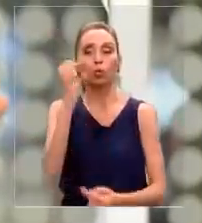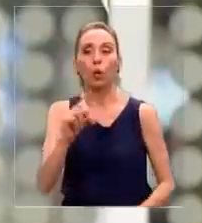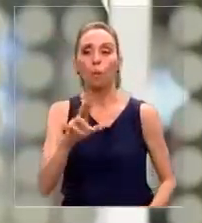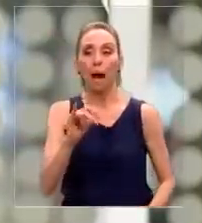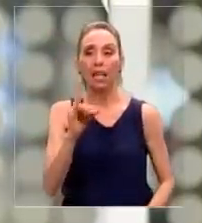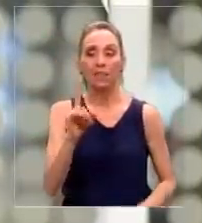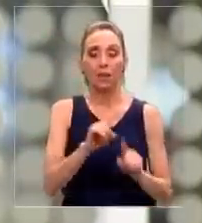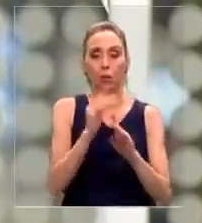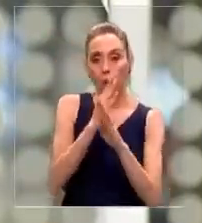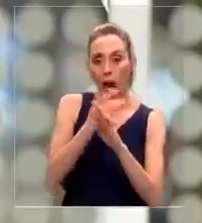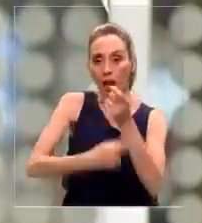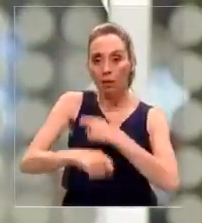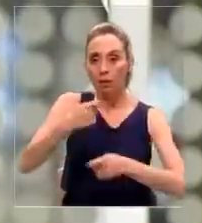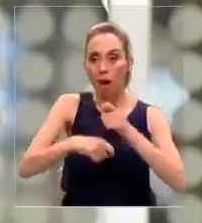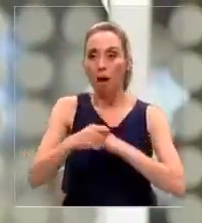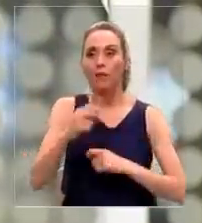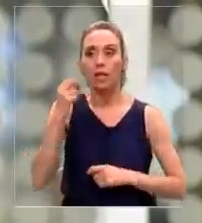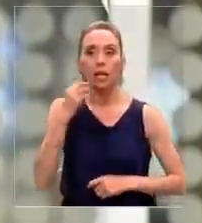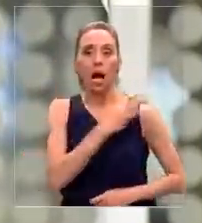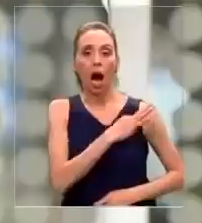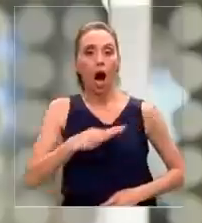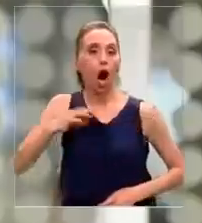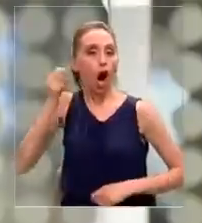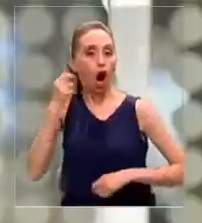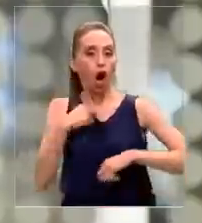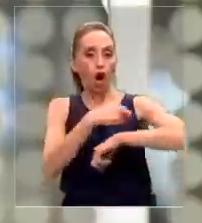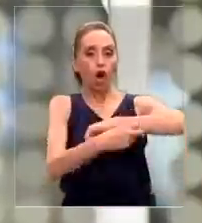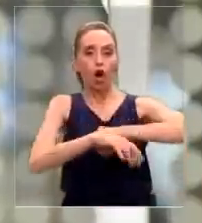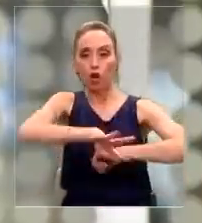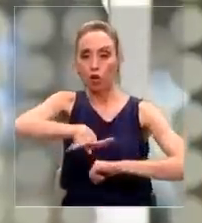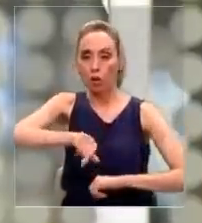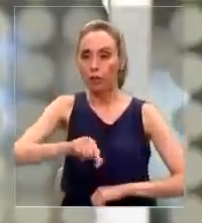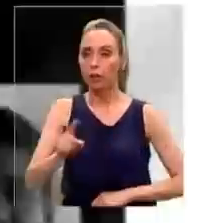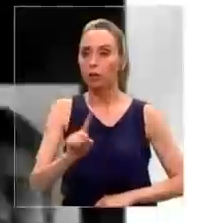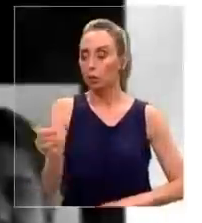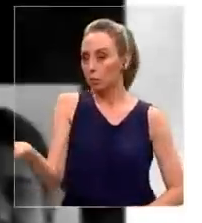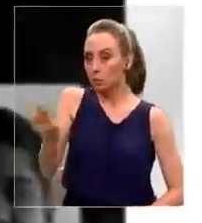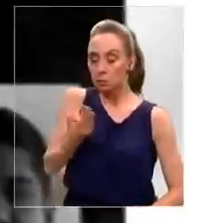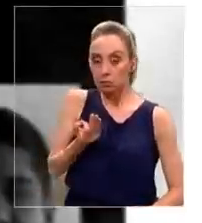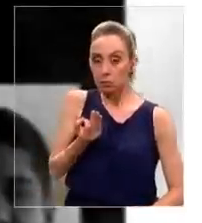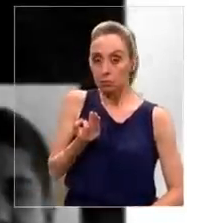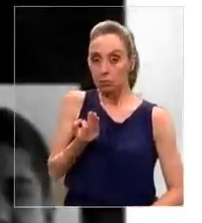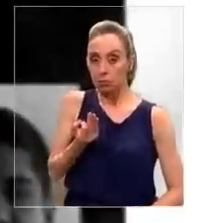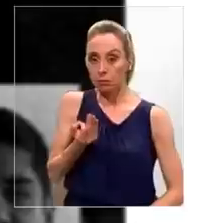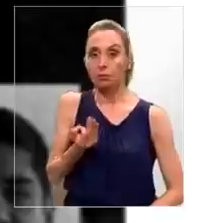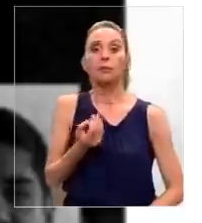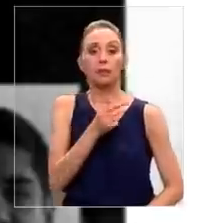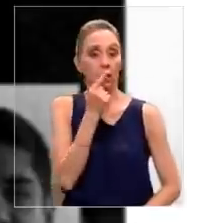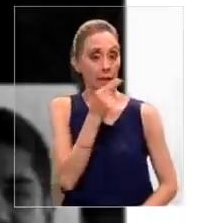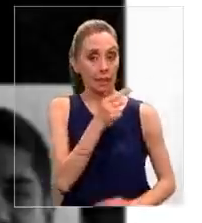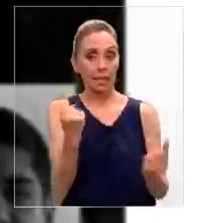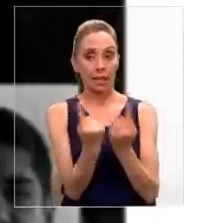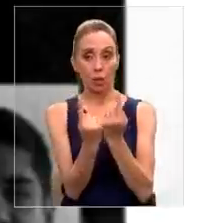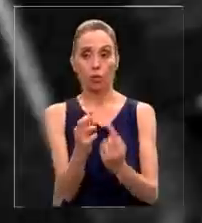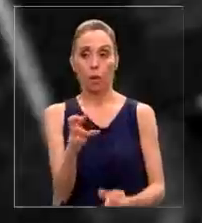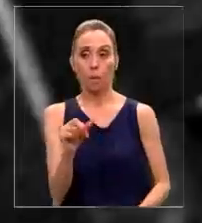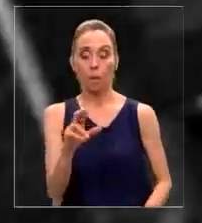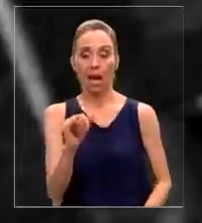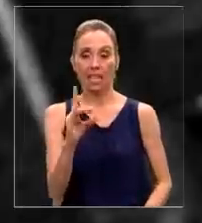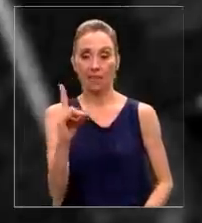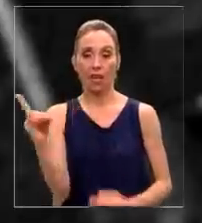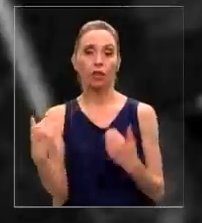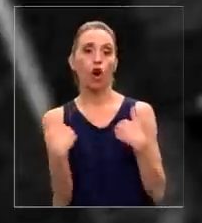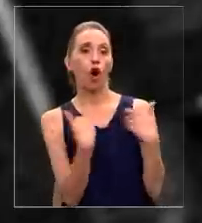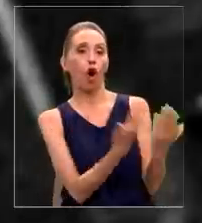un traficante de joyas robadas. No, ni siquiera me dijo eso. Se reunió con Paribet, dice, porque este